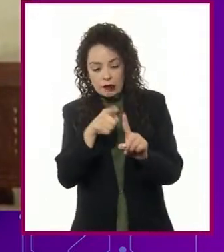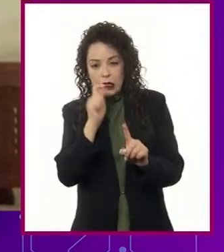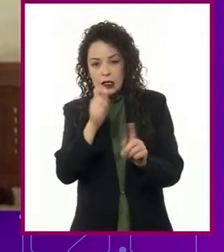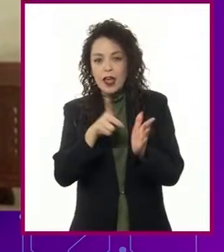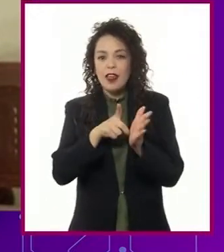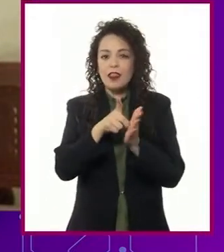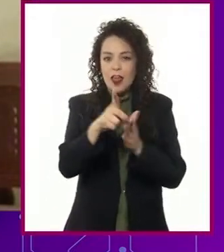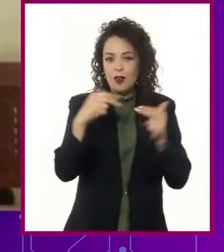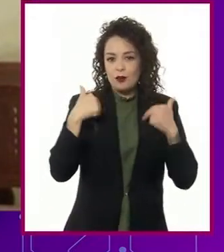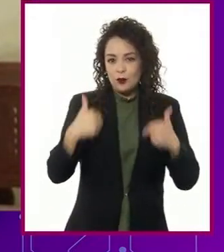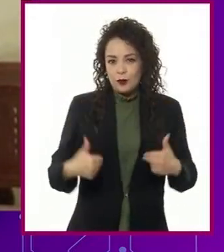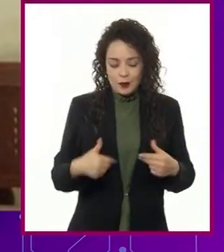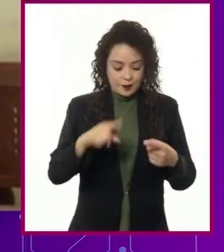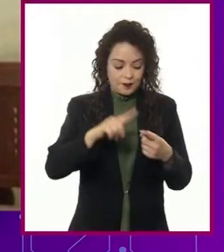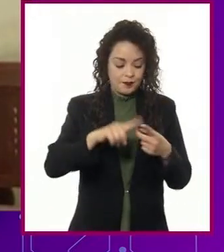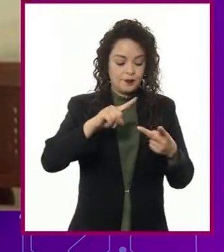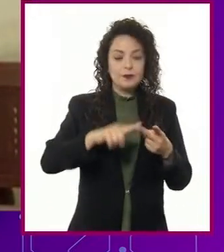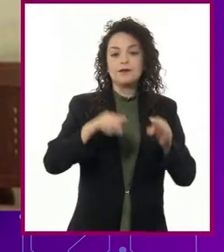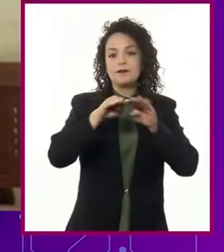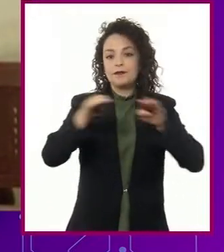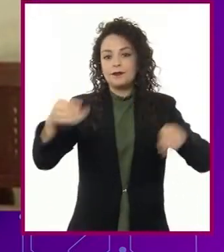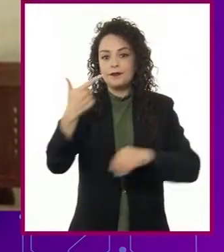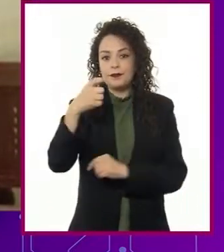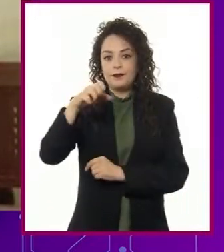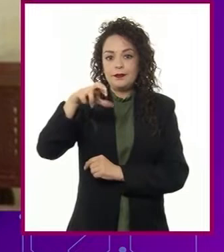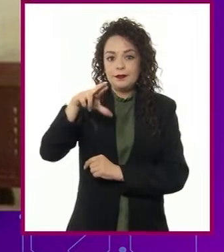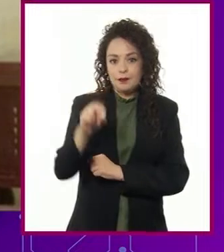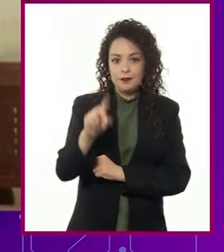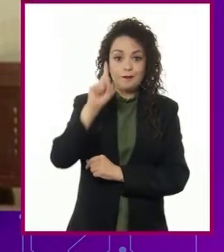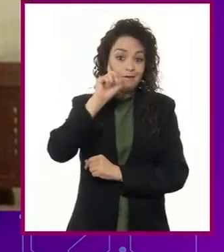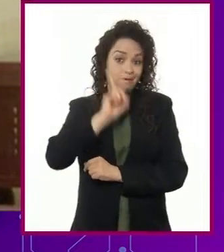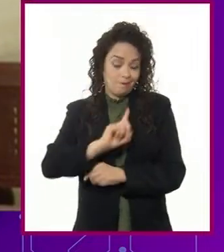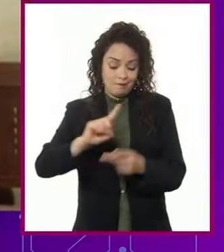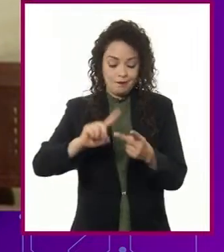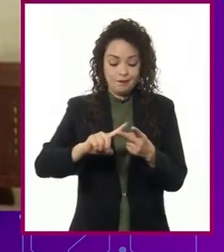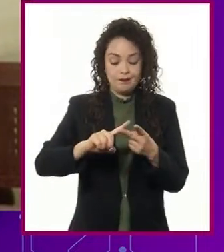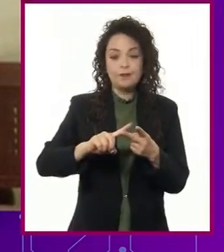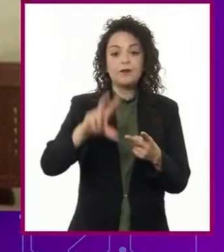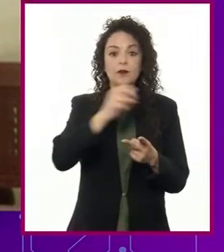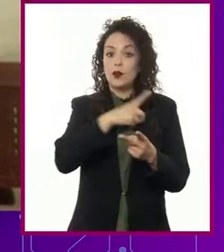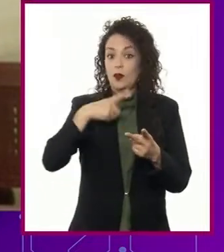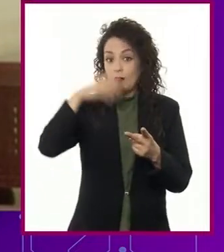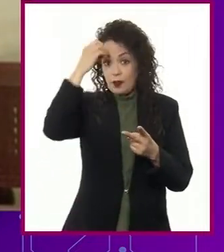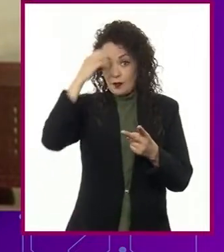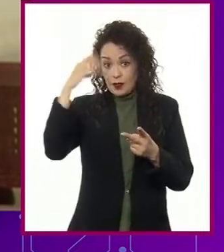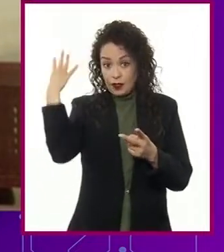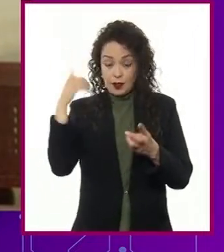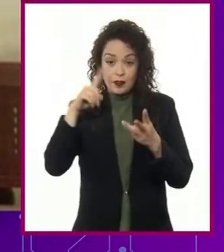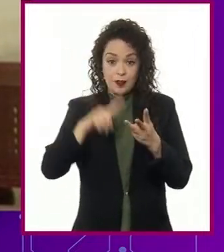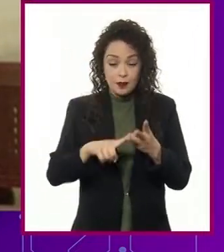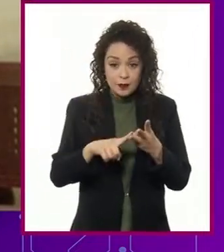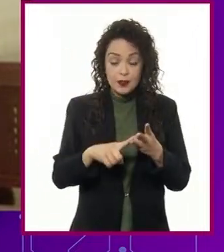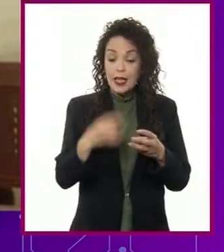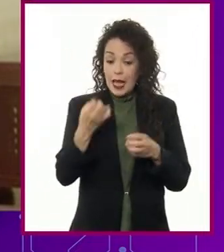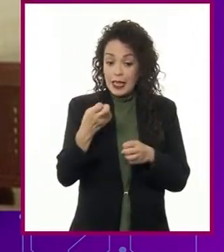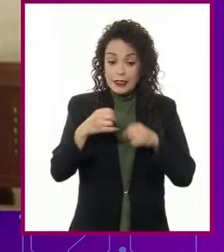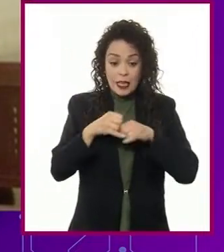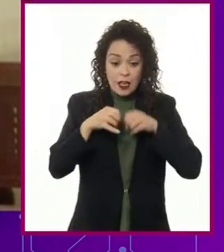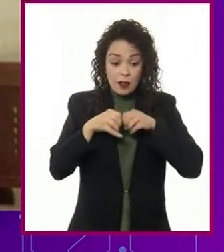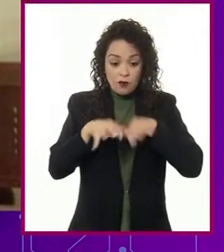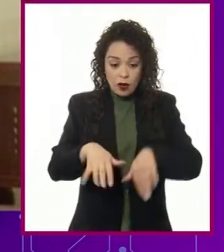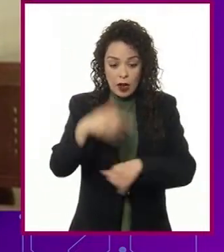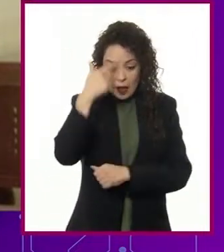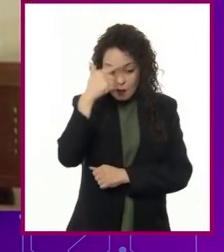de género. Y no olviden, toda esta información, para asegurarnos que